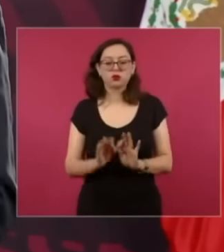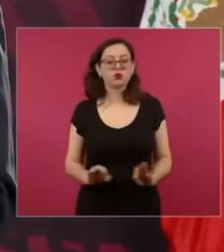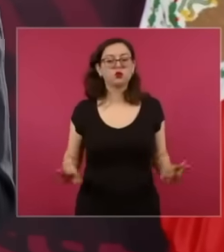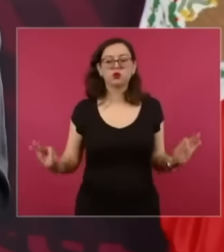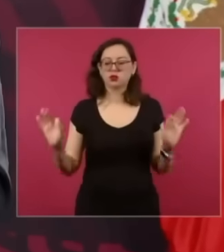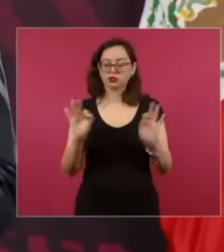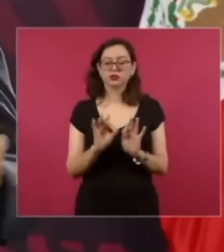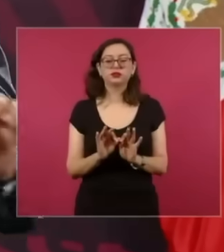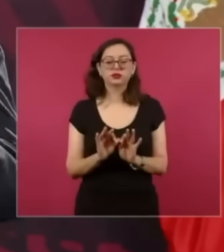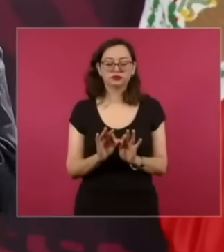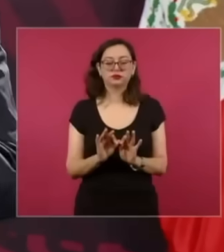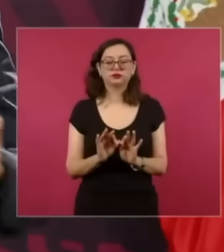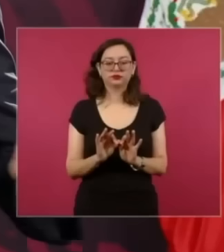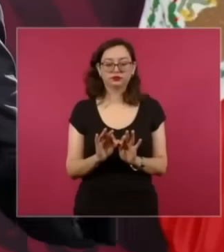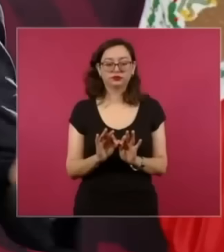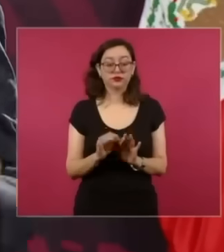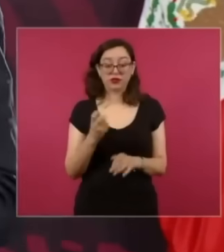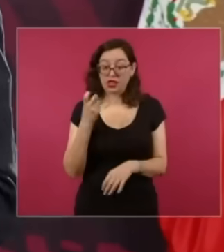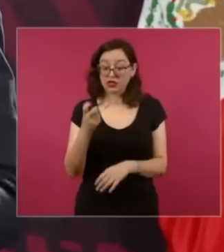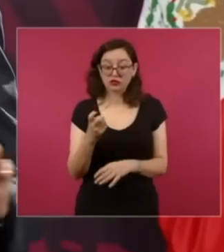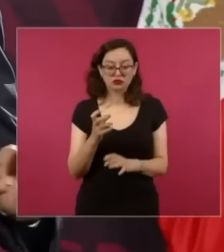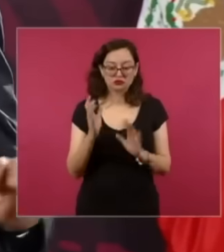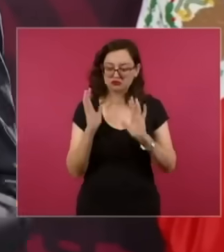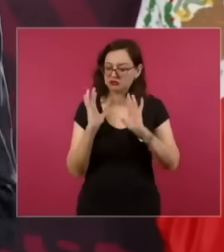elección la pura